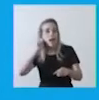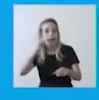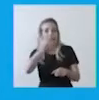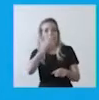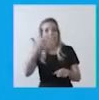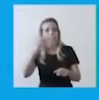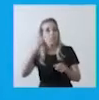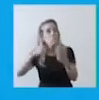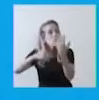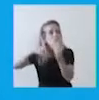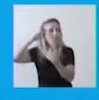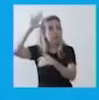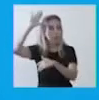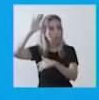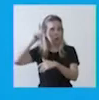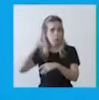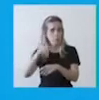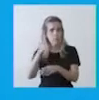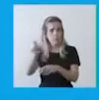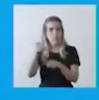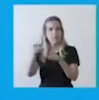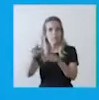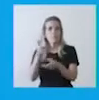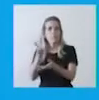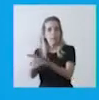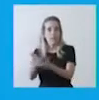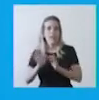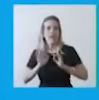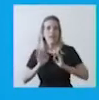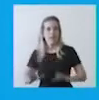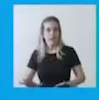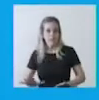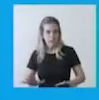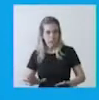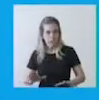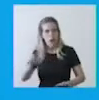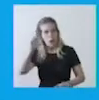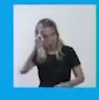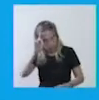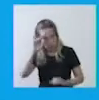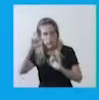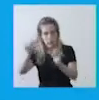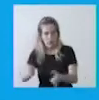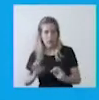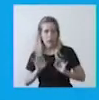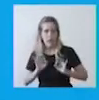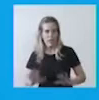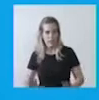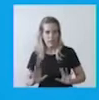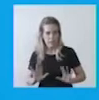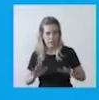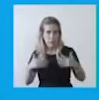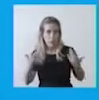de un partido político y no en los extremos, en esos que abonan la grieta, la teoría de la grieta, en